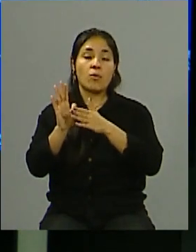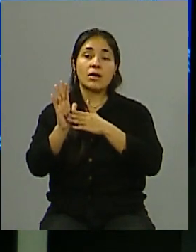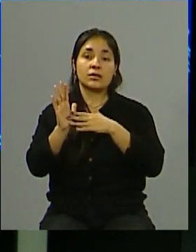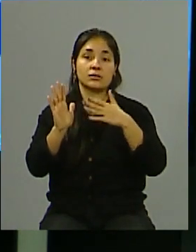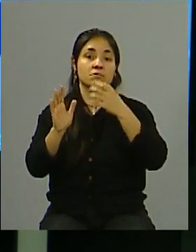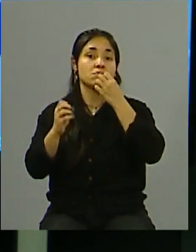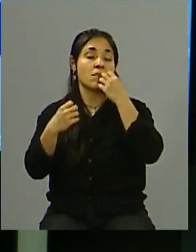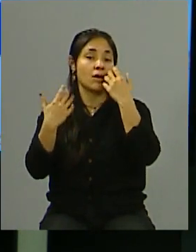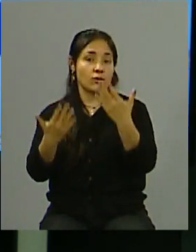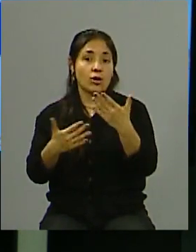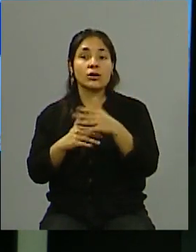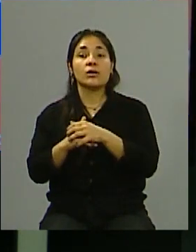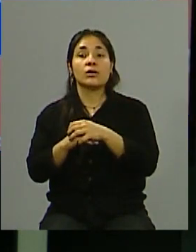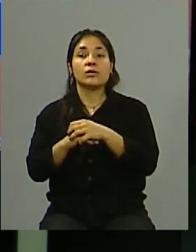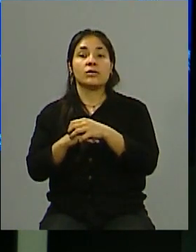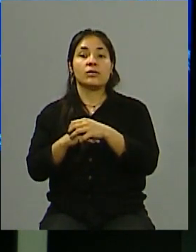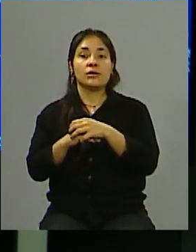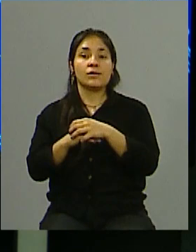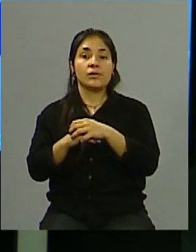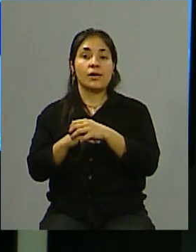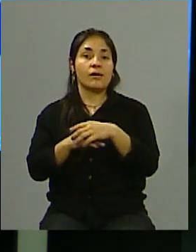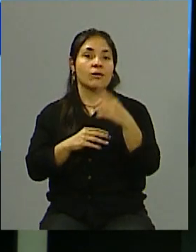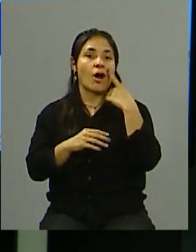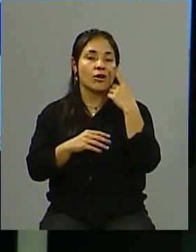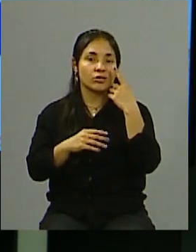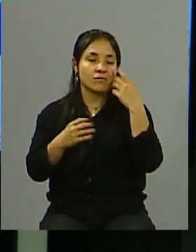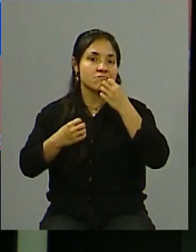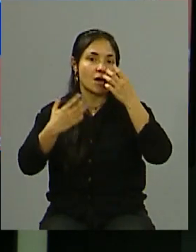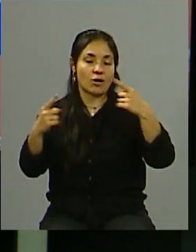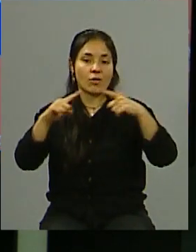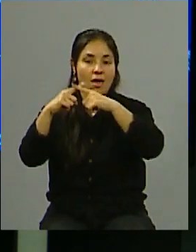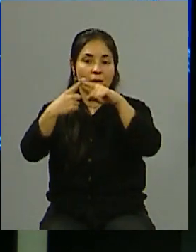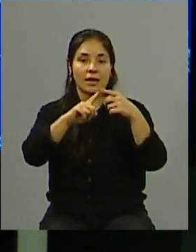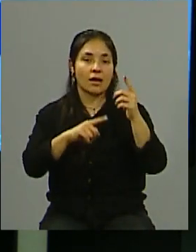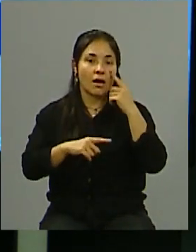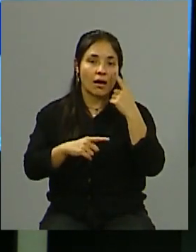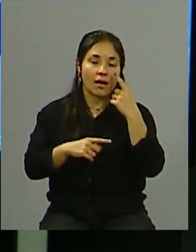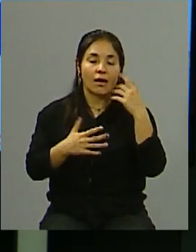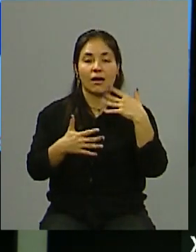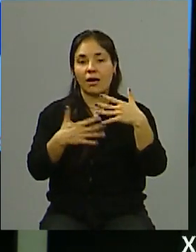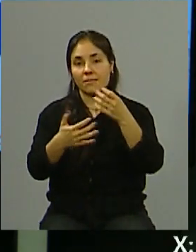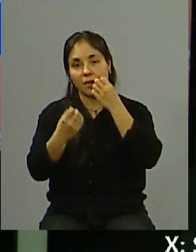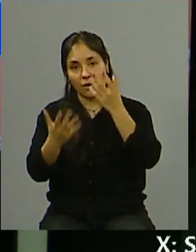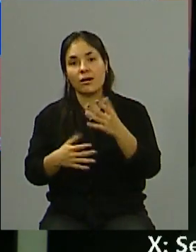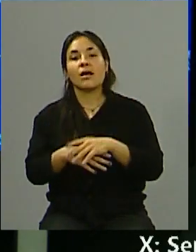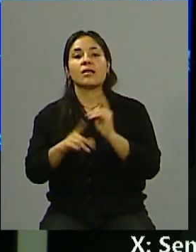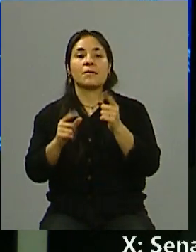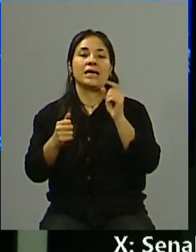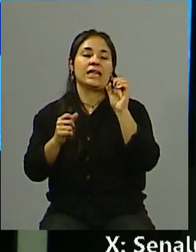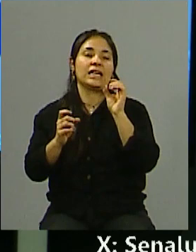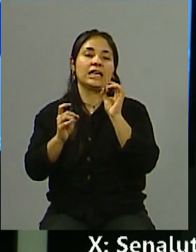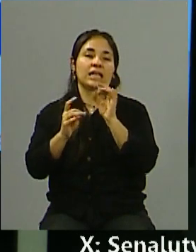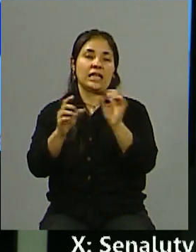por estas instancias no conoceríamos. Ahora bien, en términos de crítica, si se quiere, esto que mencionás de Miriam Bregman, creo